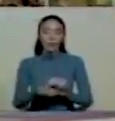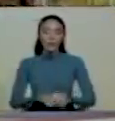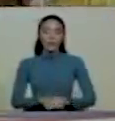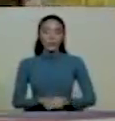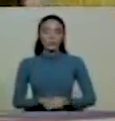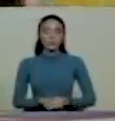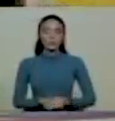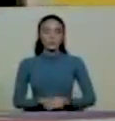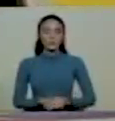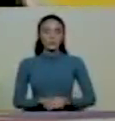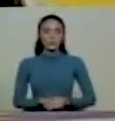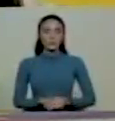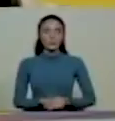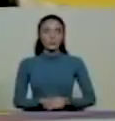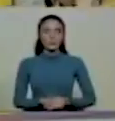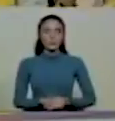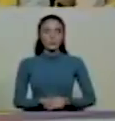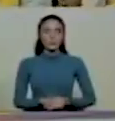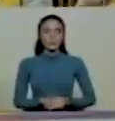prioritarios del país.